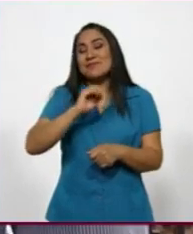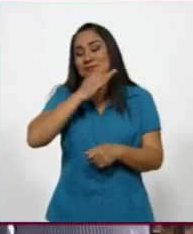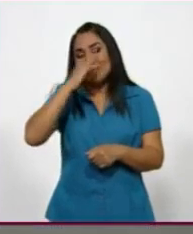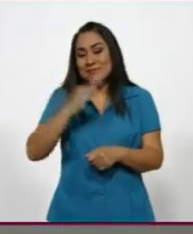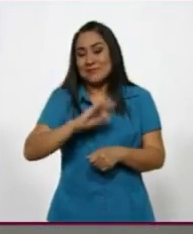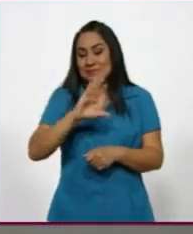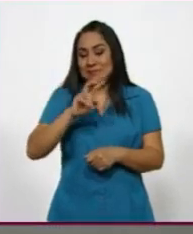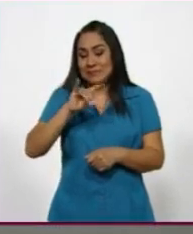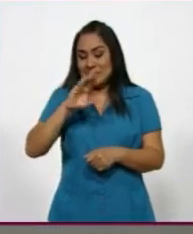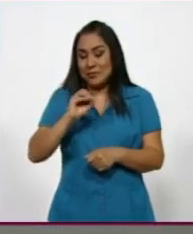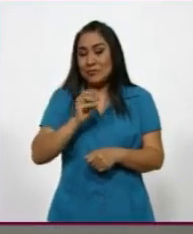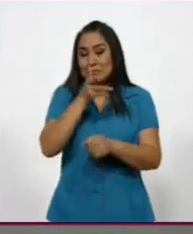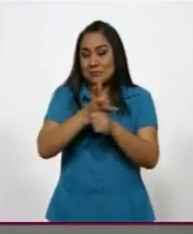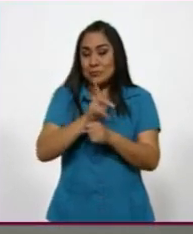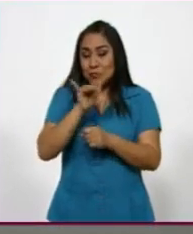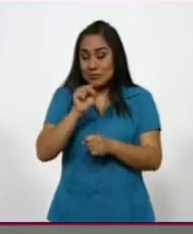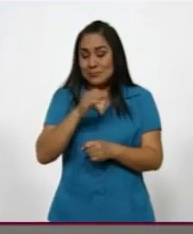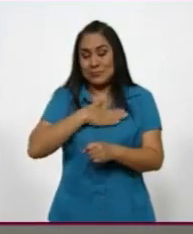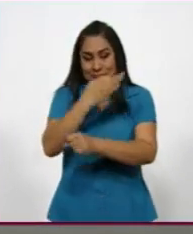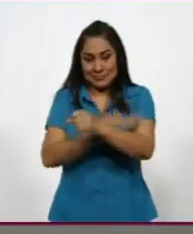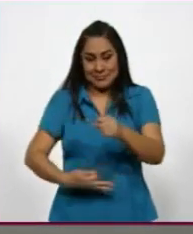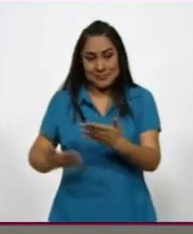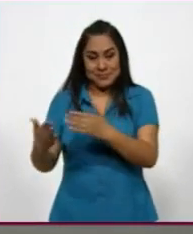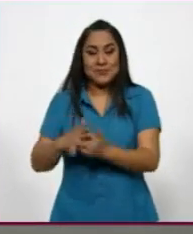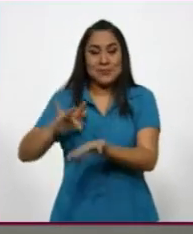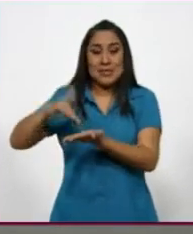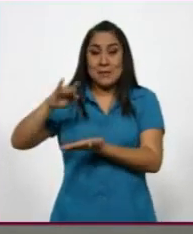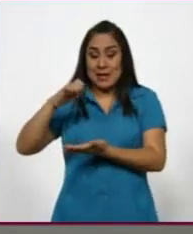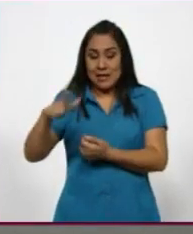José Luis Cortés y Luis Virgilio. Buenas tardes. Gracias, Miguel. Hasta luego.